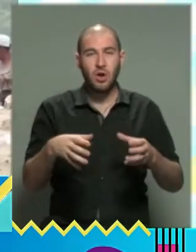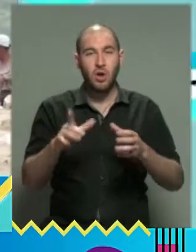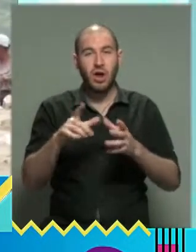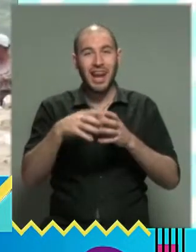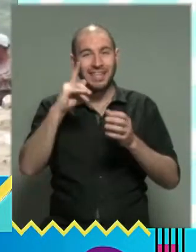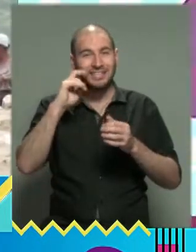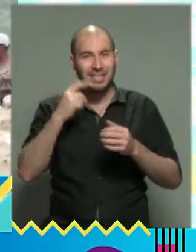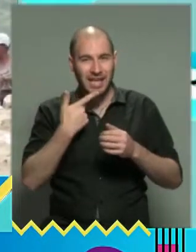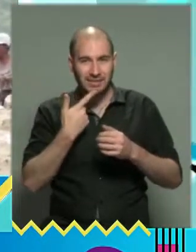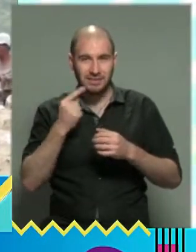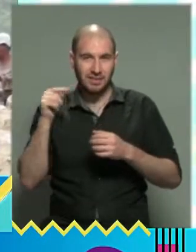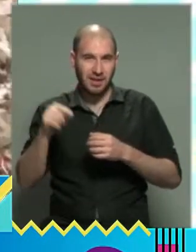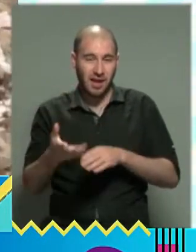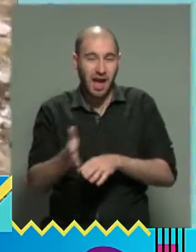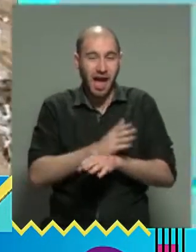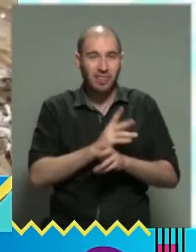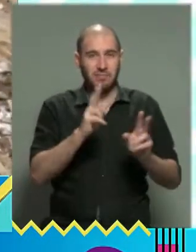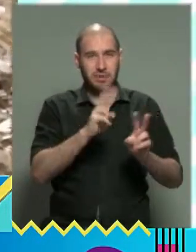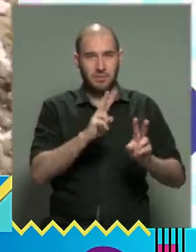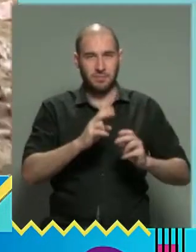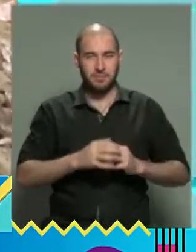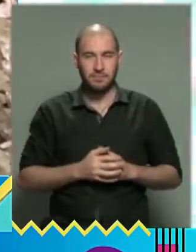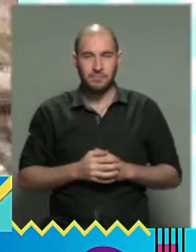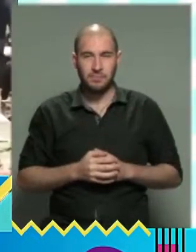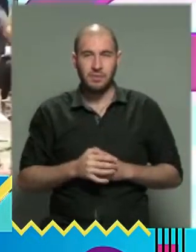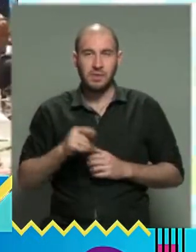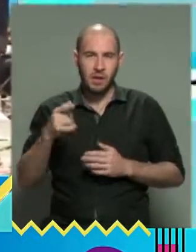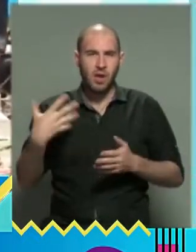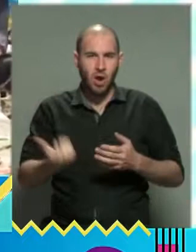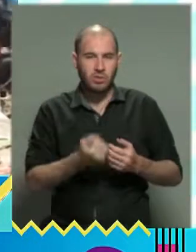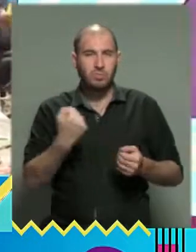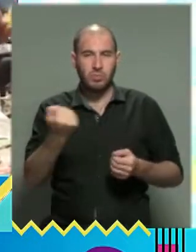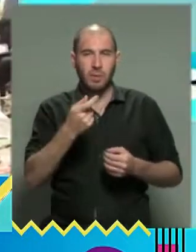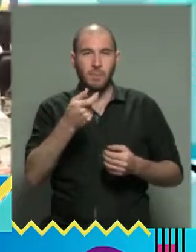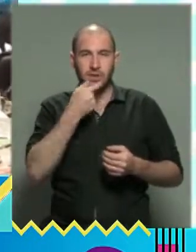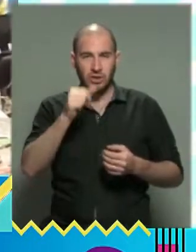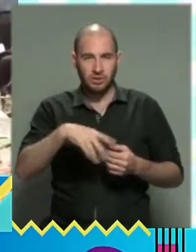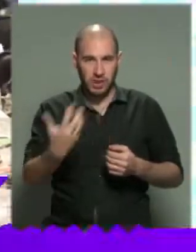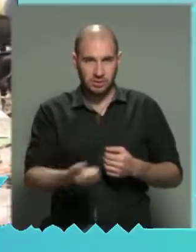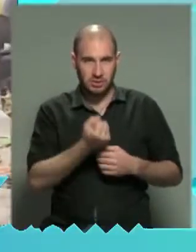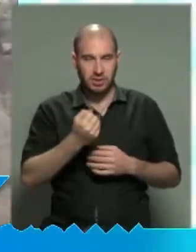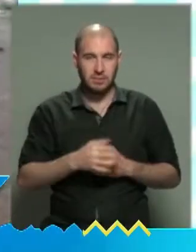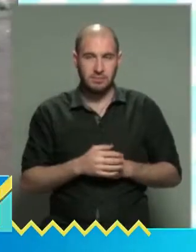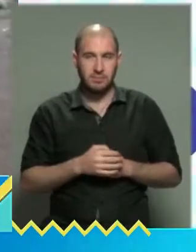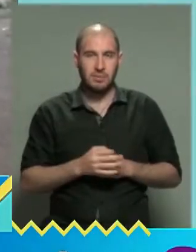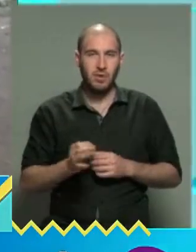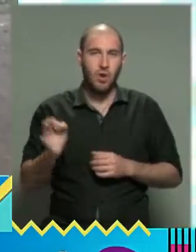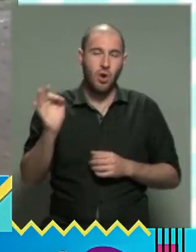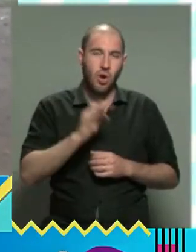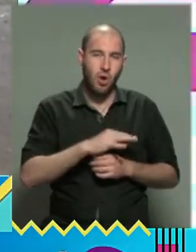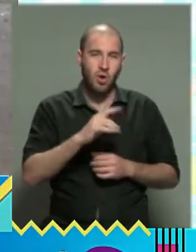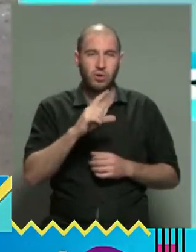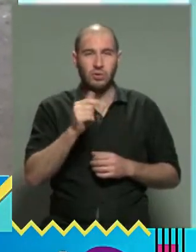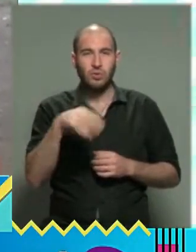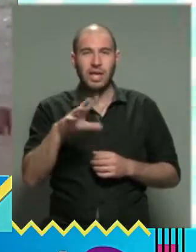fue inclusive anterior al peronismo, que tuvo grandes logros en la provincia de Mendoza, o Cantoni en